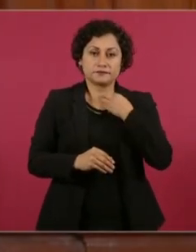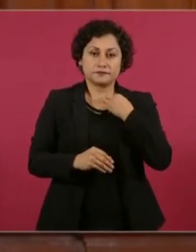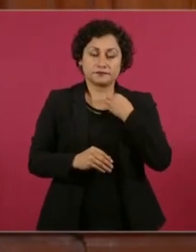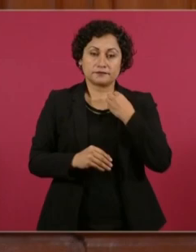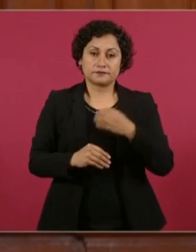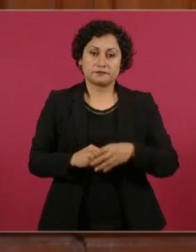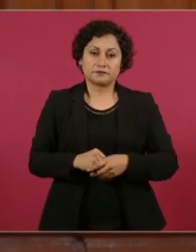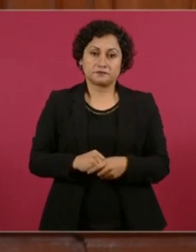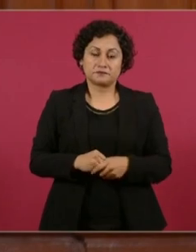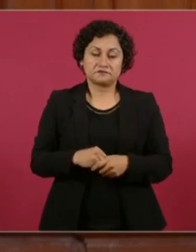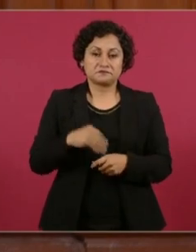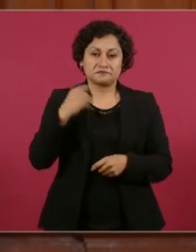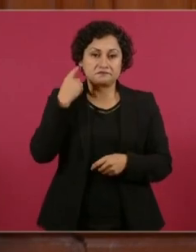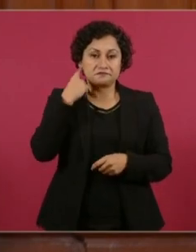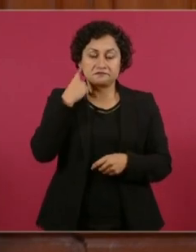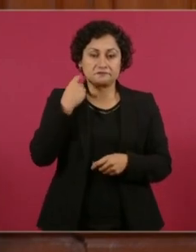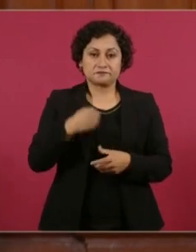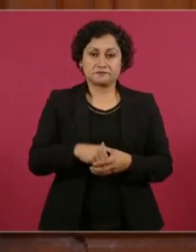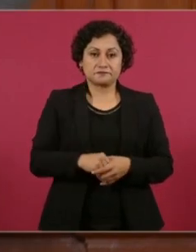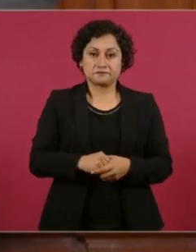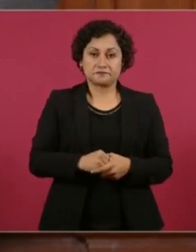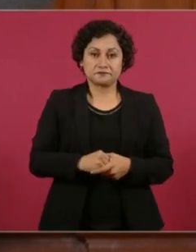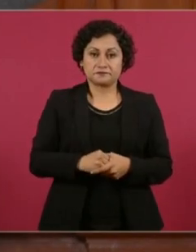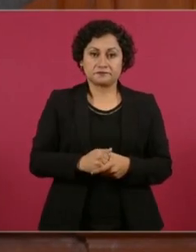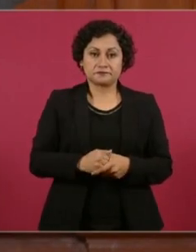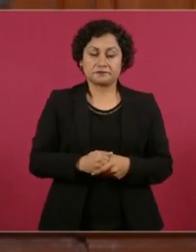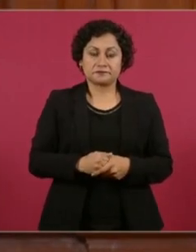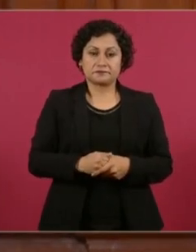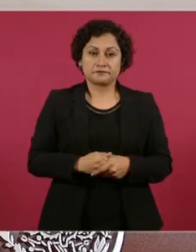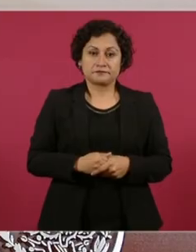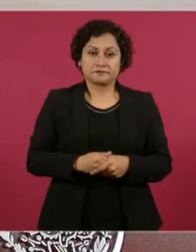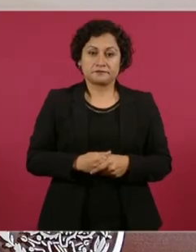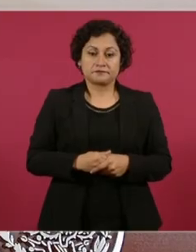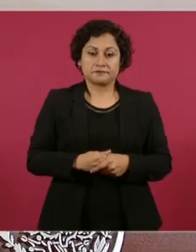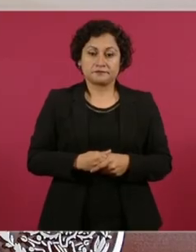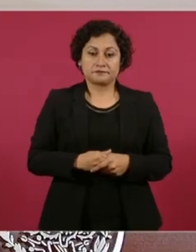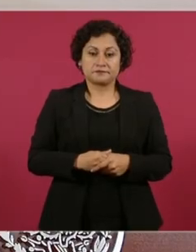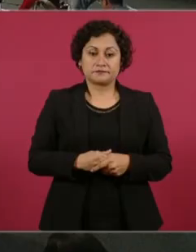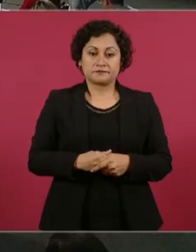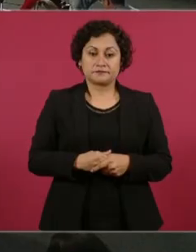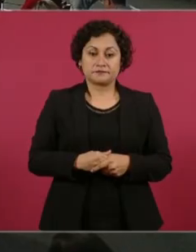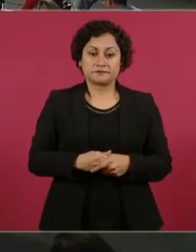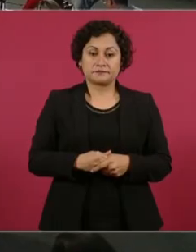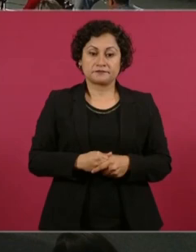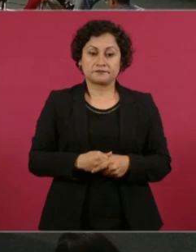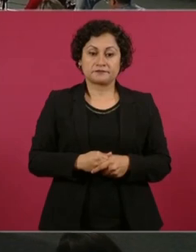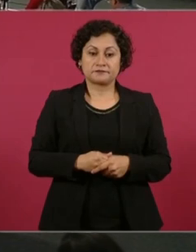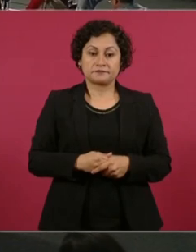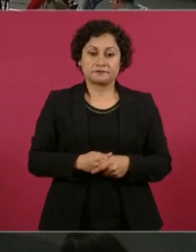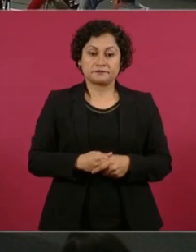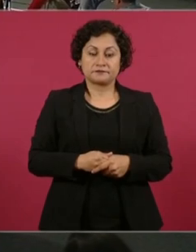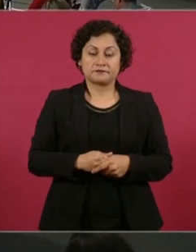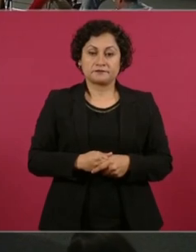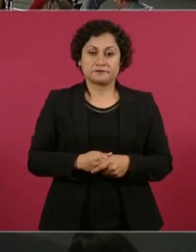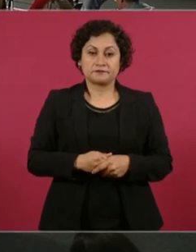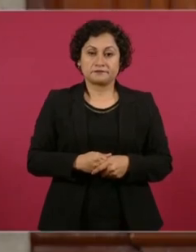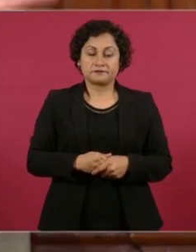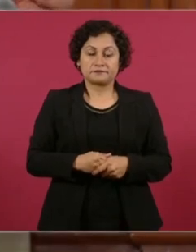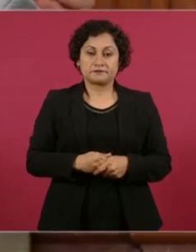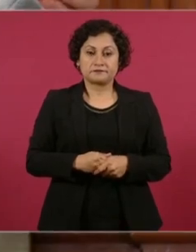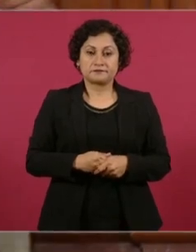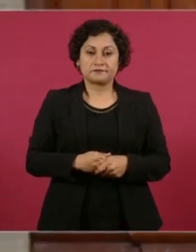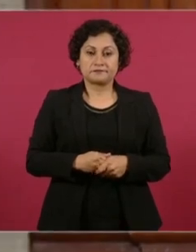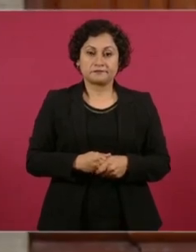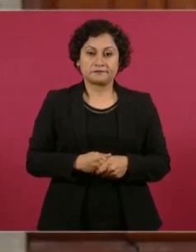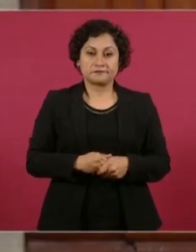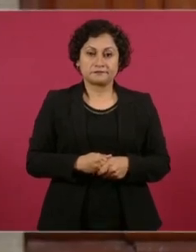especialista español. Tecnolab, que fue el primero que sacamos aquí los 170 millones. Luego, Julián Macías, de España, que sacó el análisis.